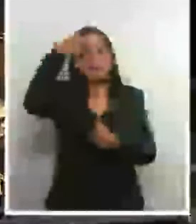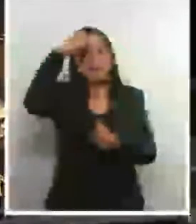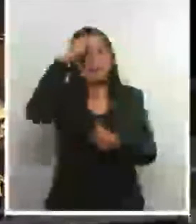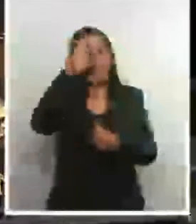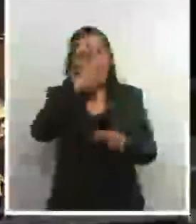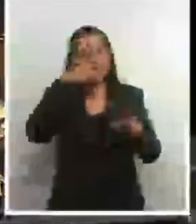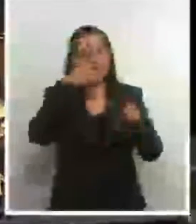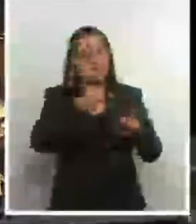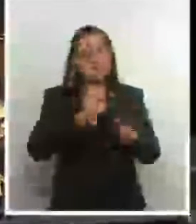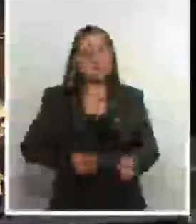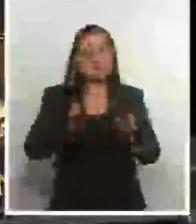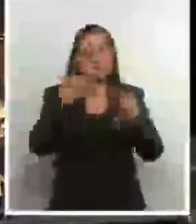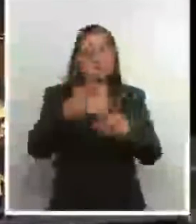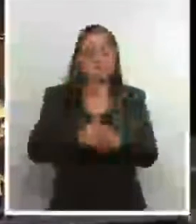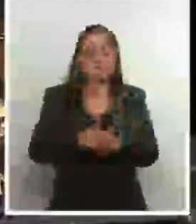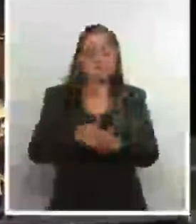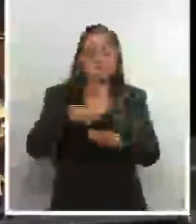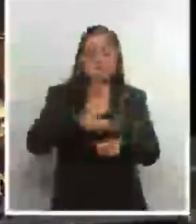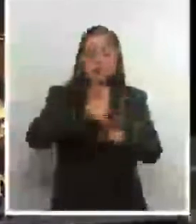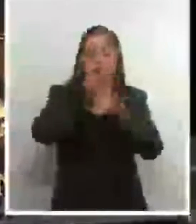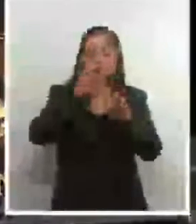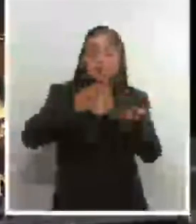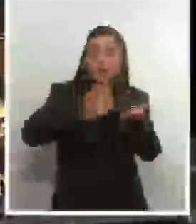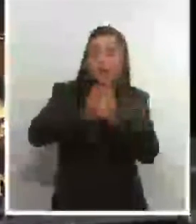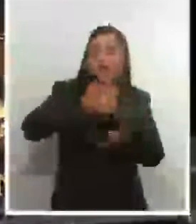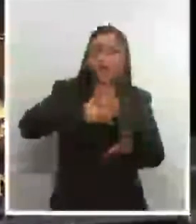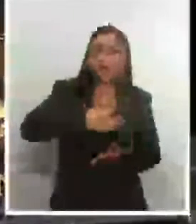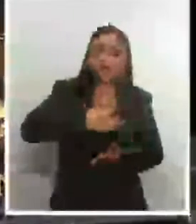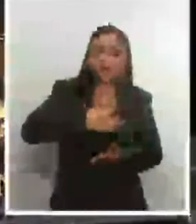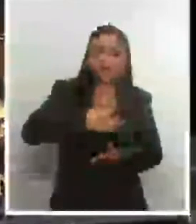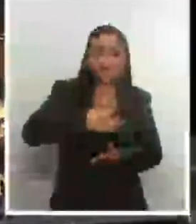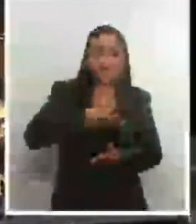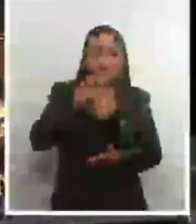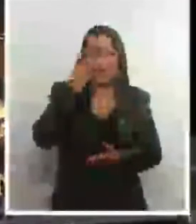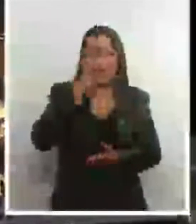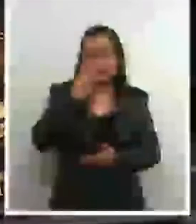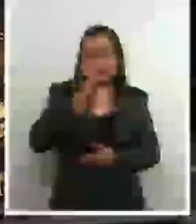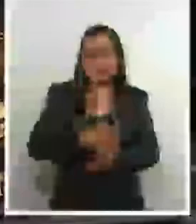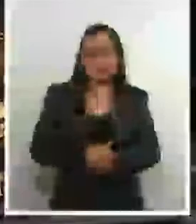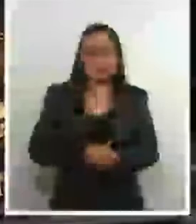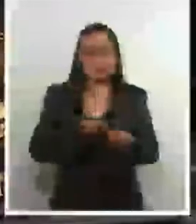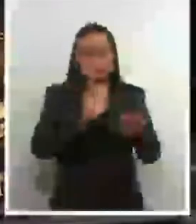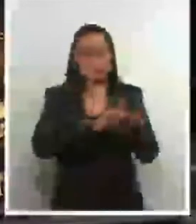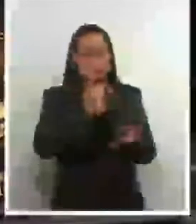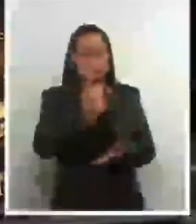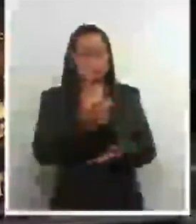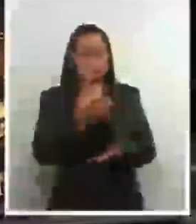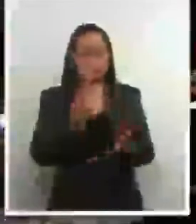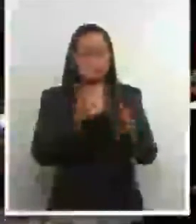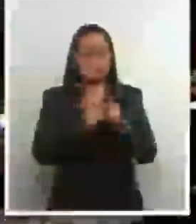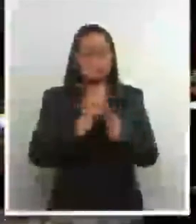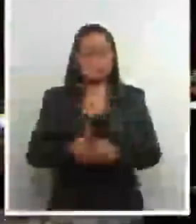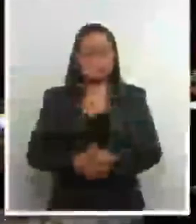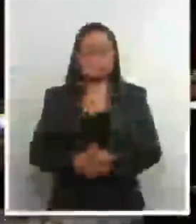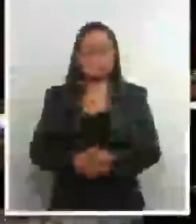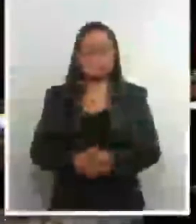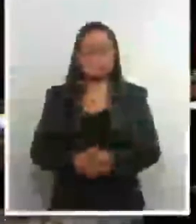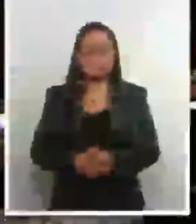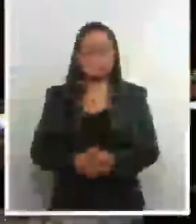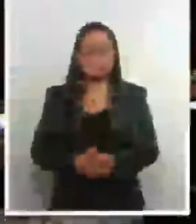fuera específicamente en materia de procuración de justicia. Muchas gracias, es todo.